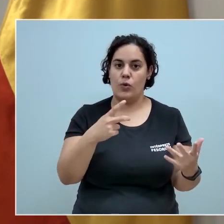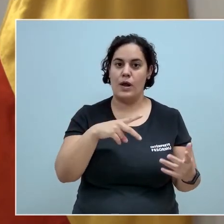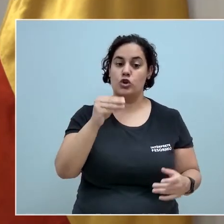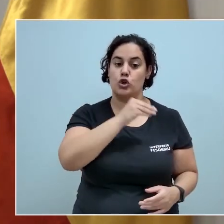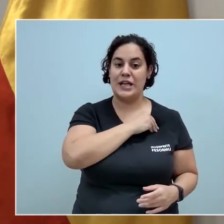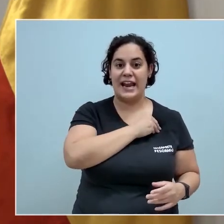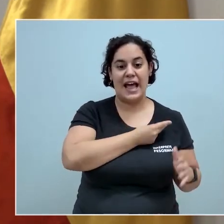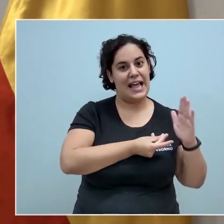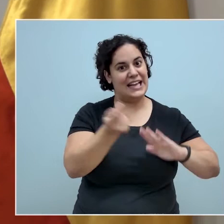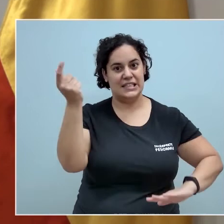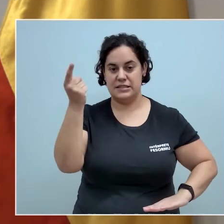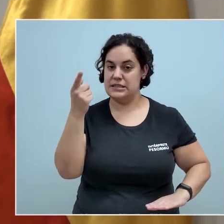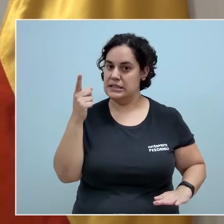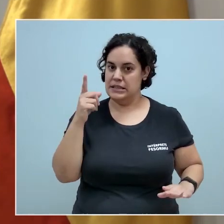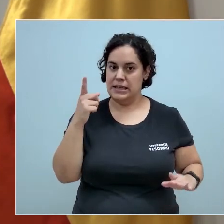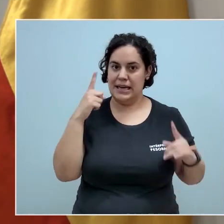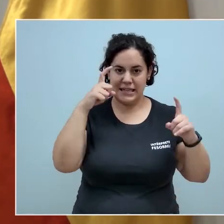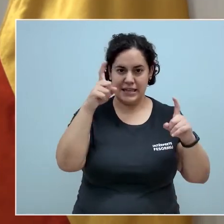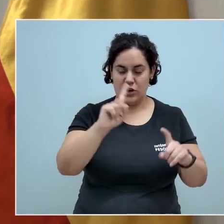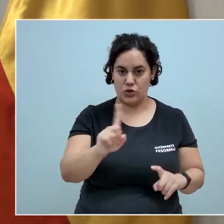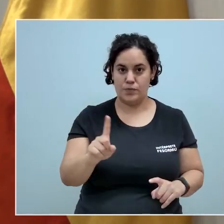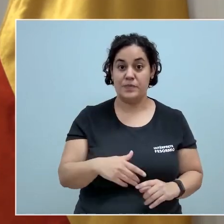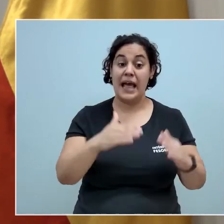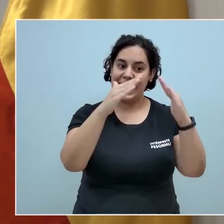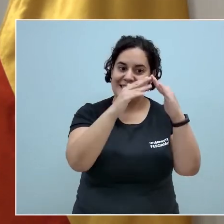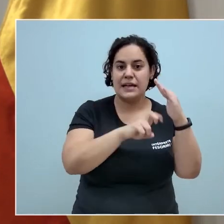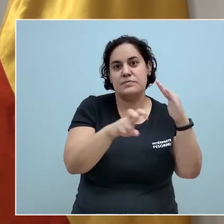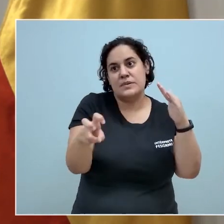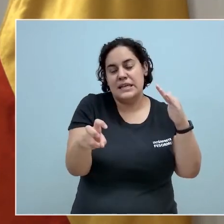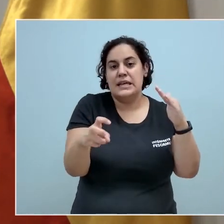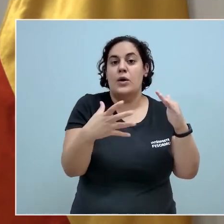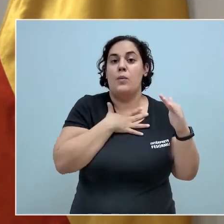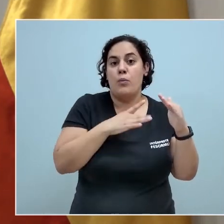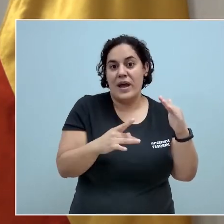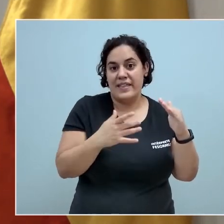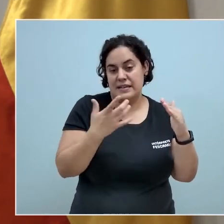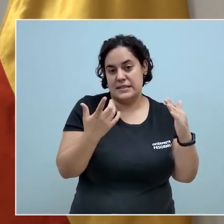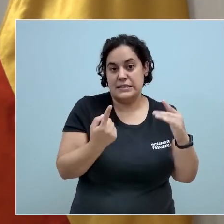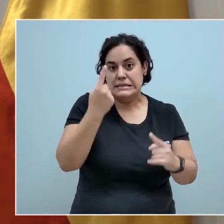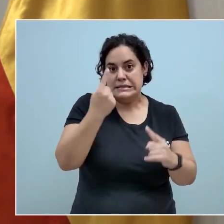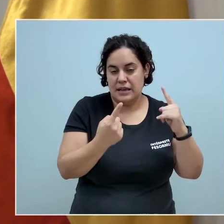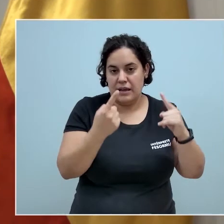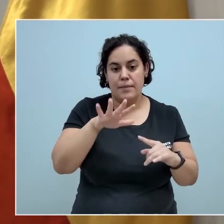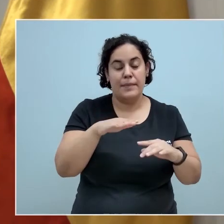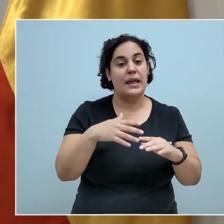persona sí puede salir de su domicilio en un momento determinado, pero no del municipio. Se van a reducir también los aforos a